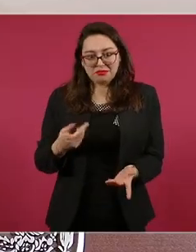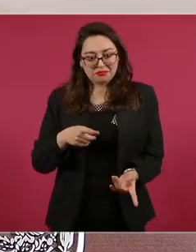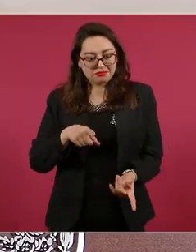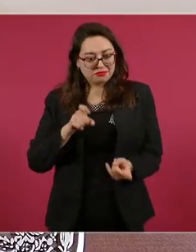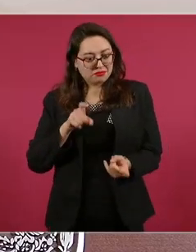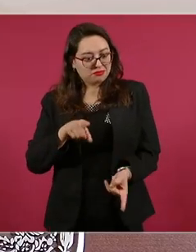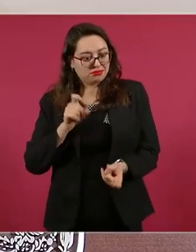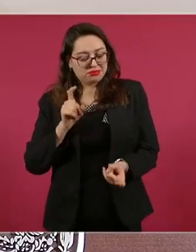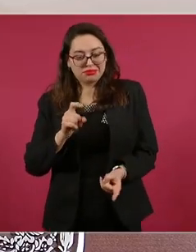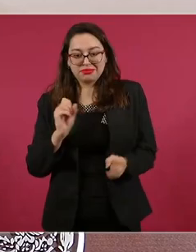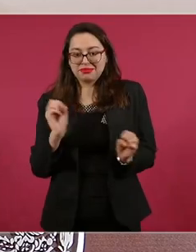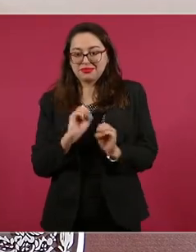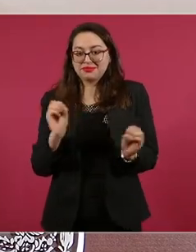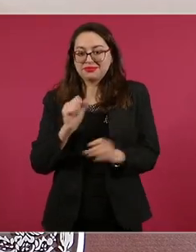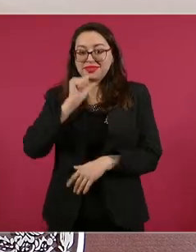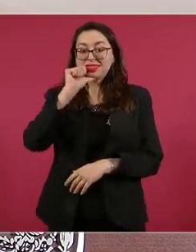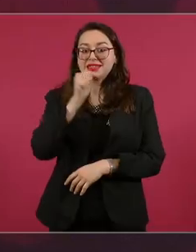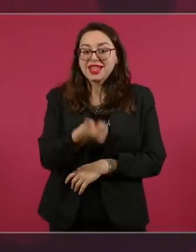Fonatur.